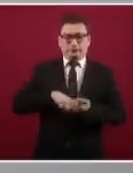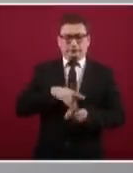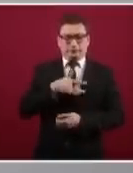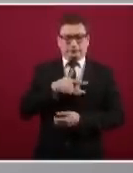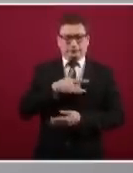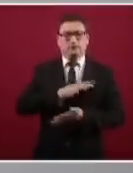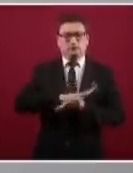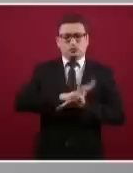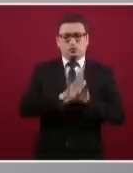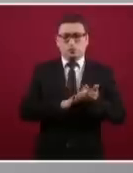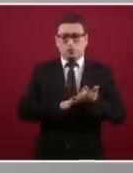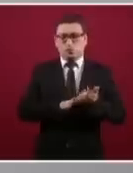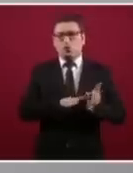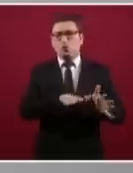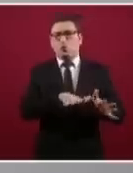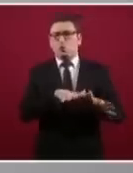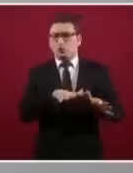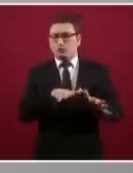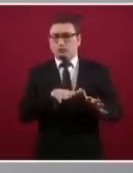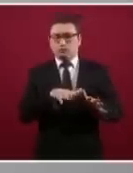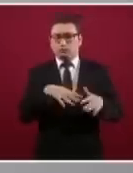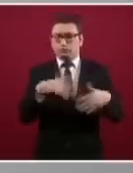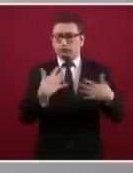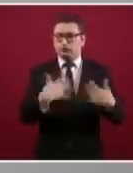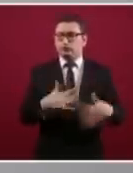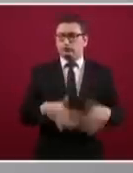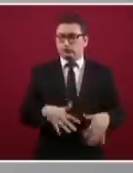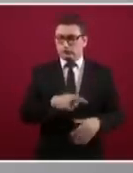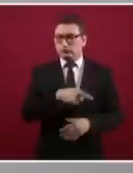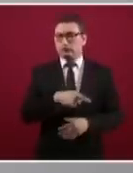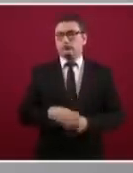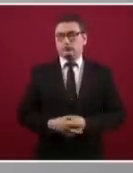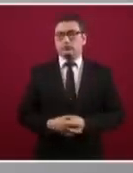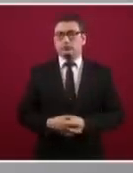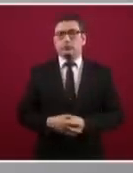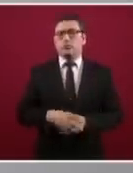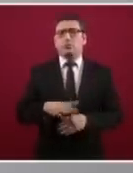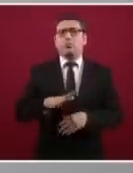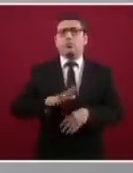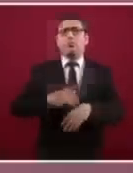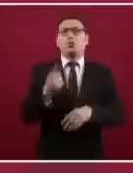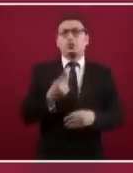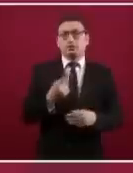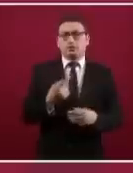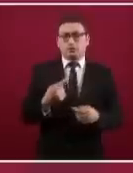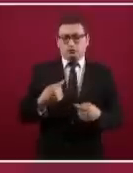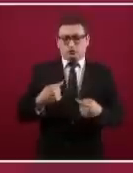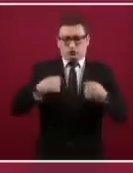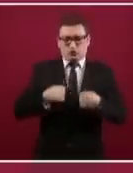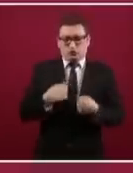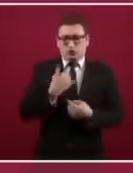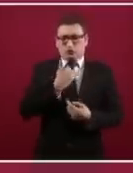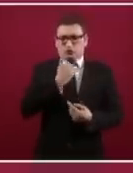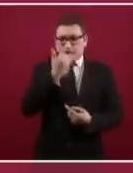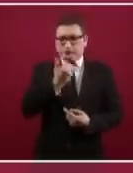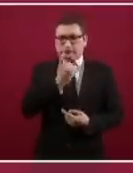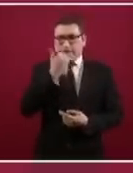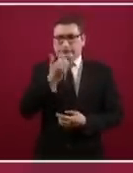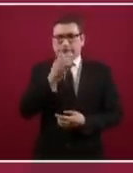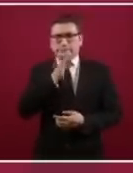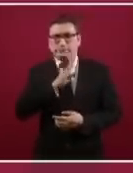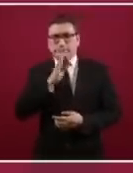extraordinario, excepcional. Es decir, pues yo cometí estos errores, yo me